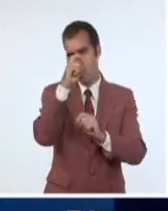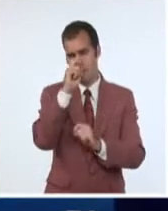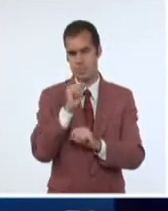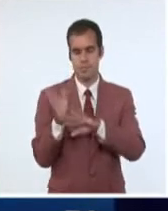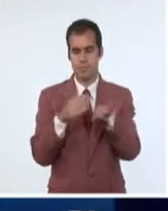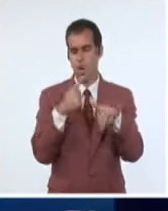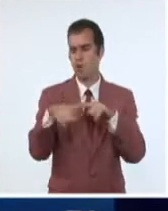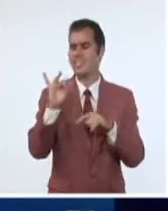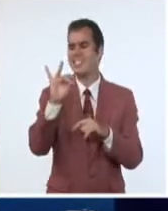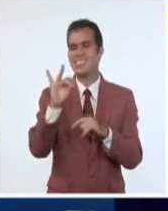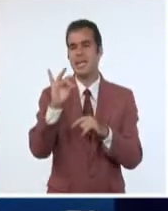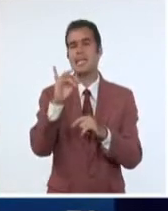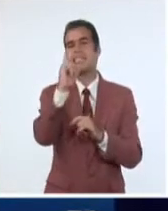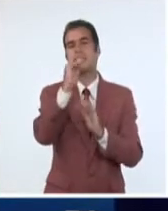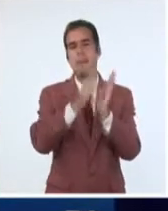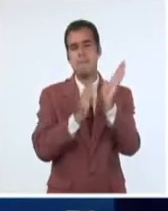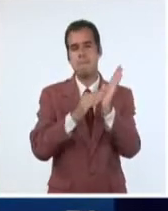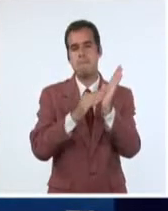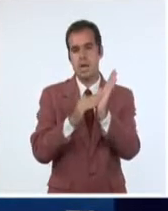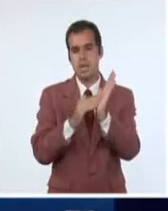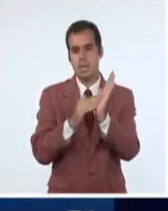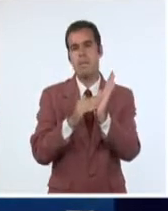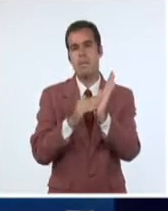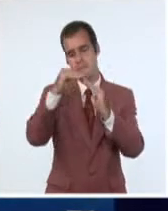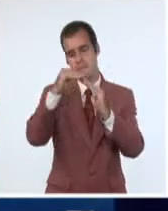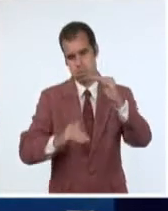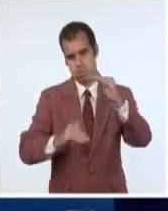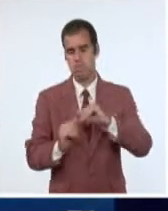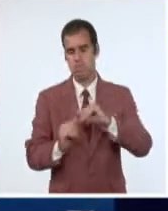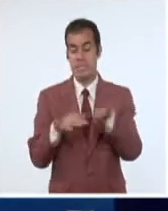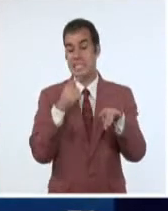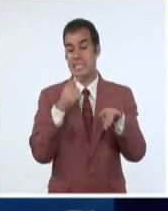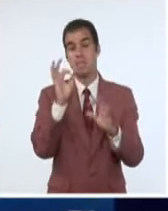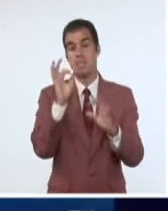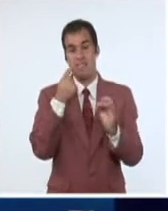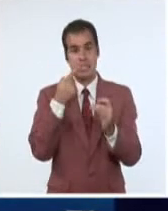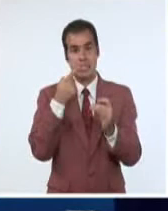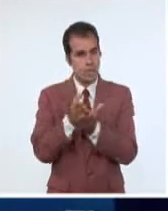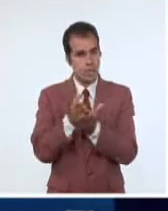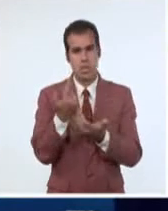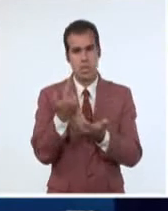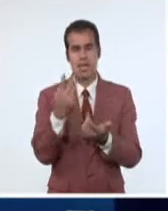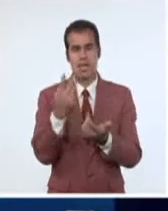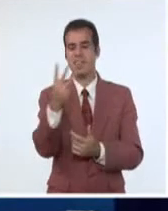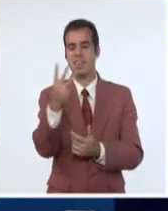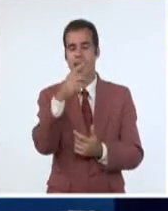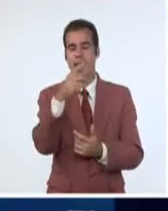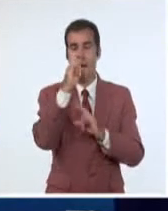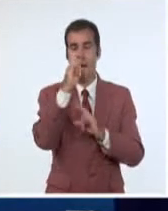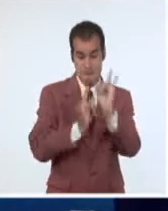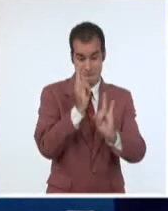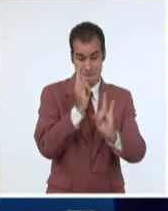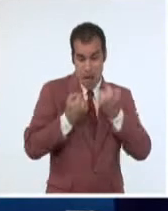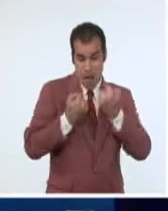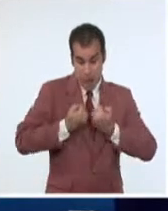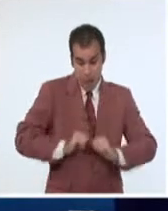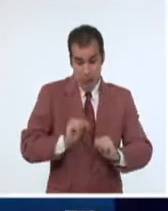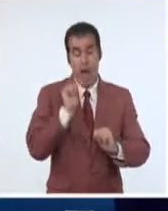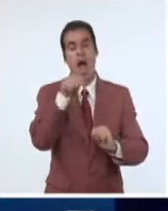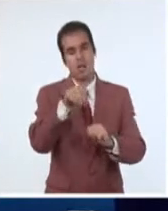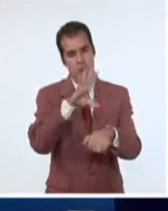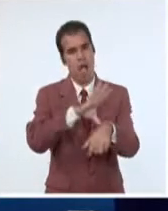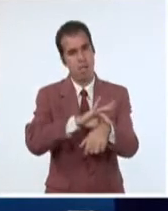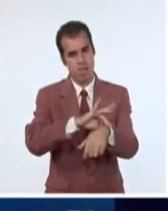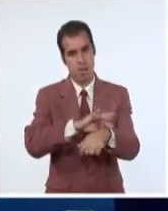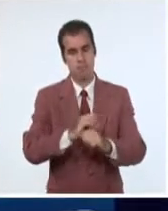meses, y todavía seguimos diagnosticando casos de COVID-19 en los recién nacidos. 3 de